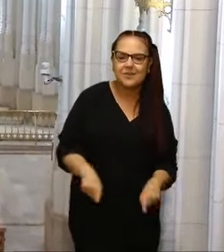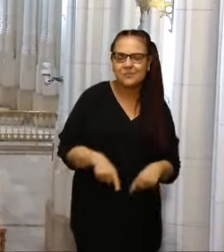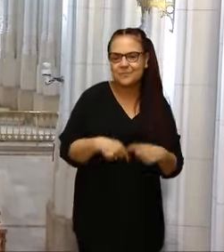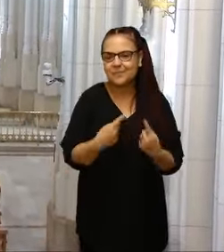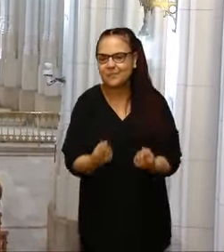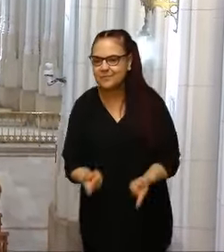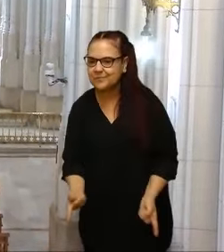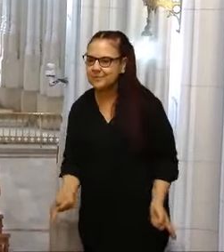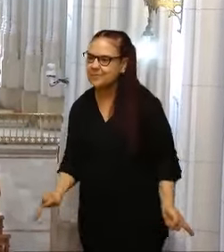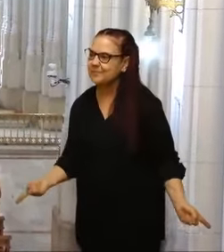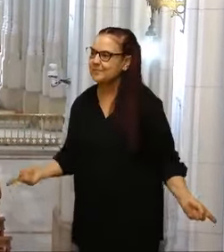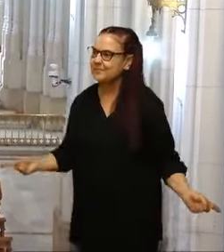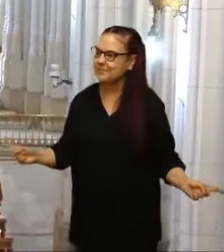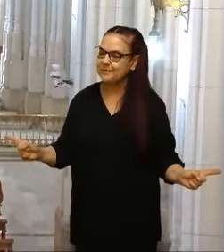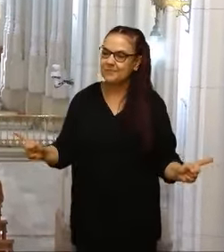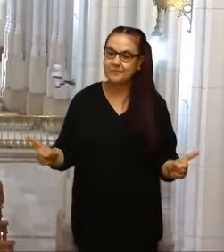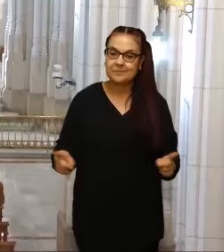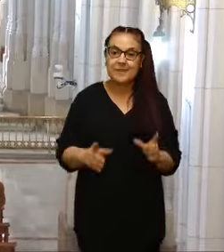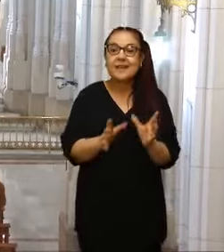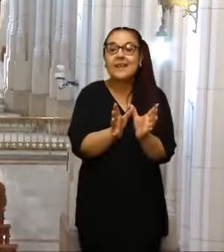buscar.